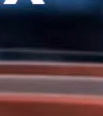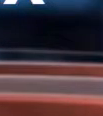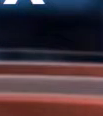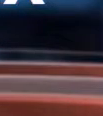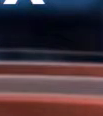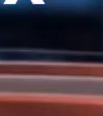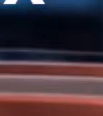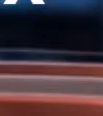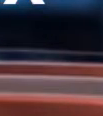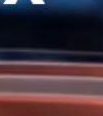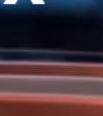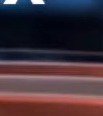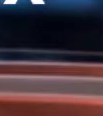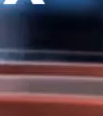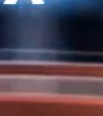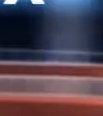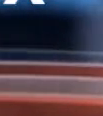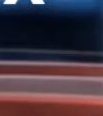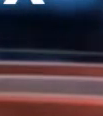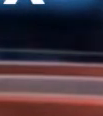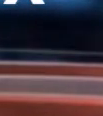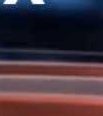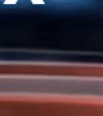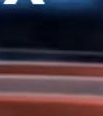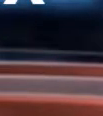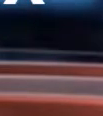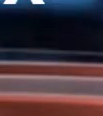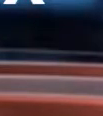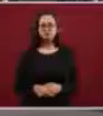Hidalgo Noticias MX presenta.